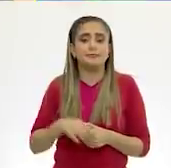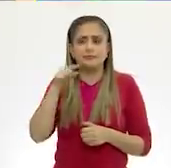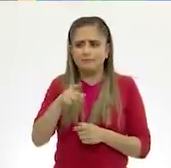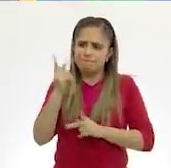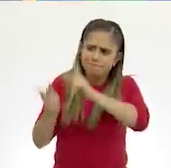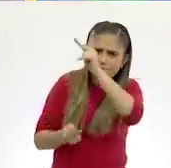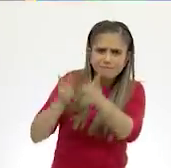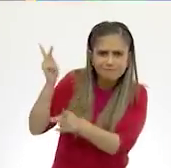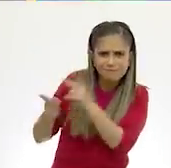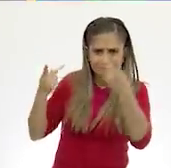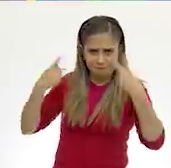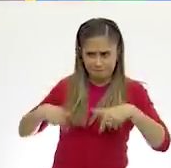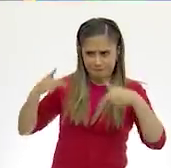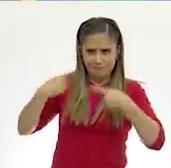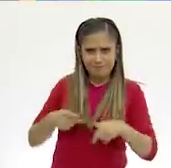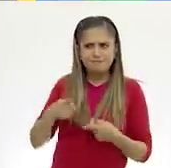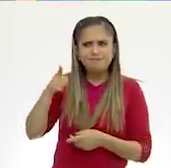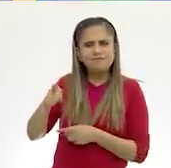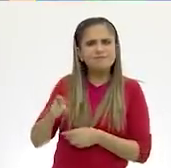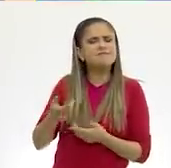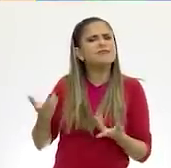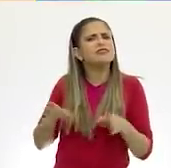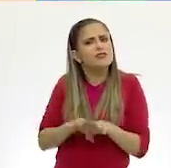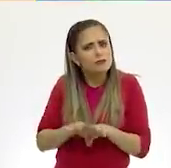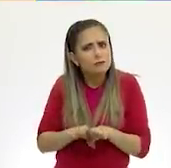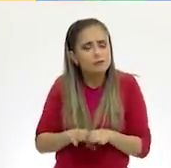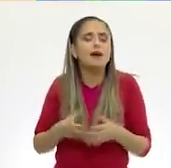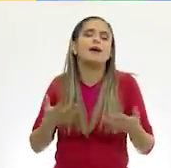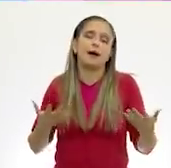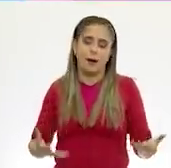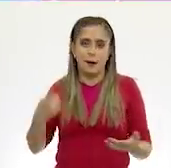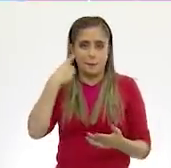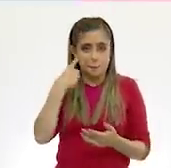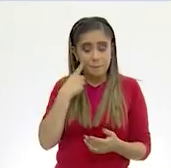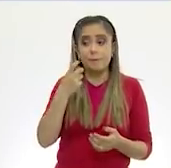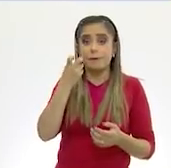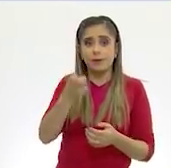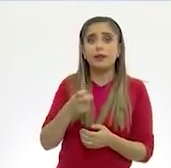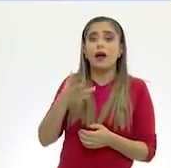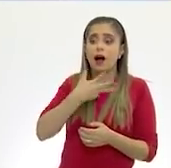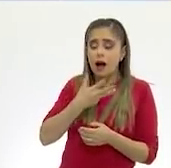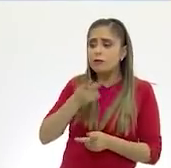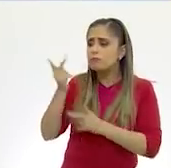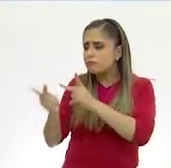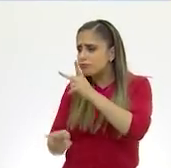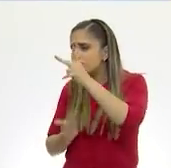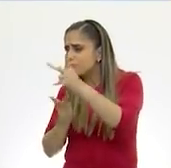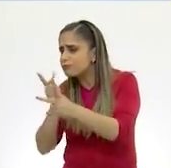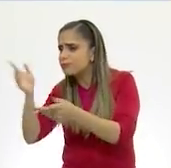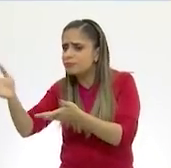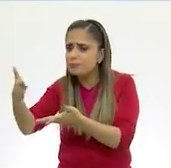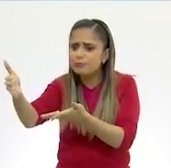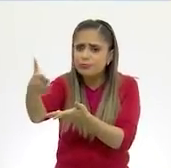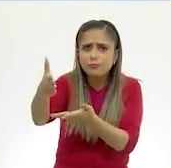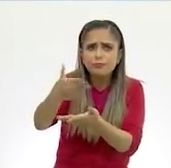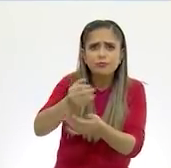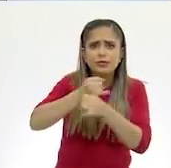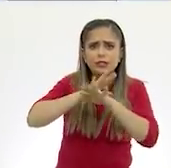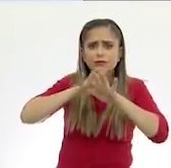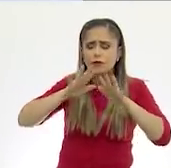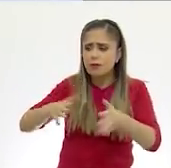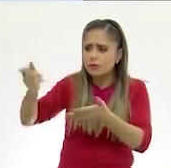de población, debemos decir que es la recolección de datos en un momento determinado, que tiene